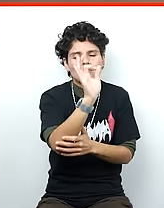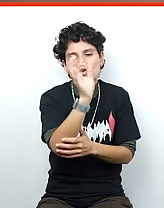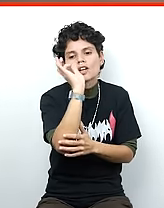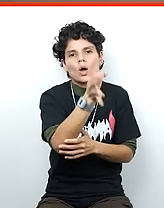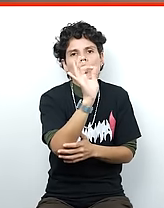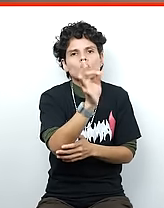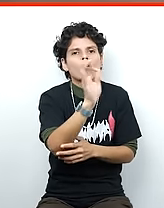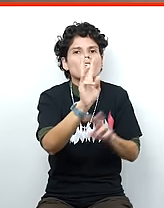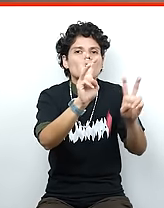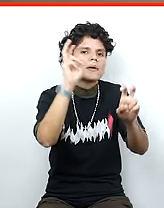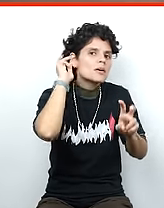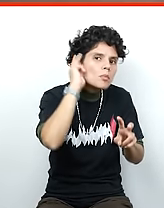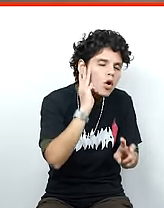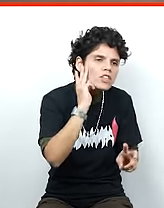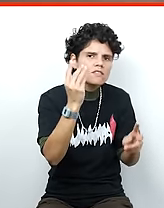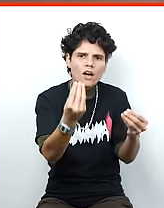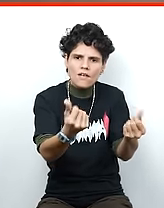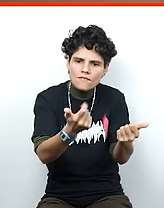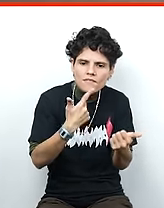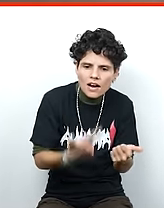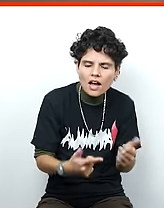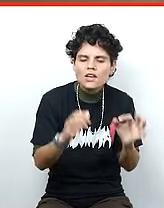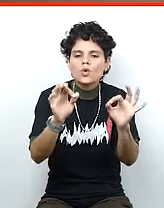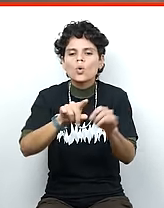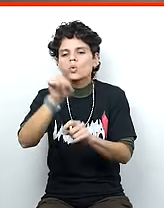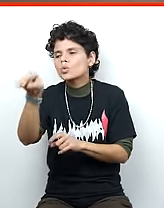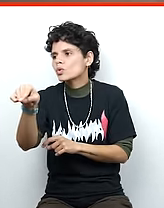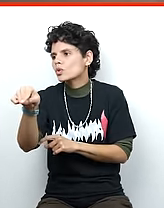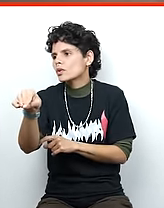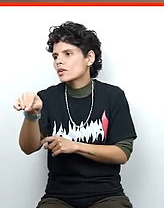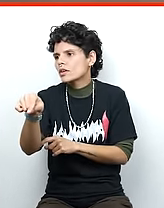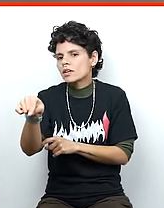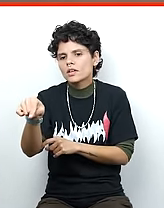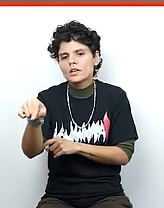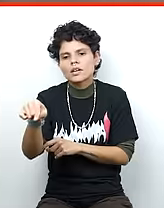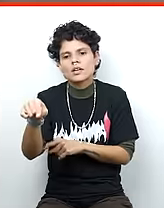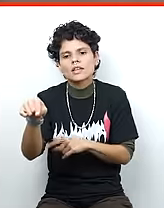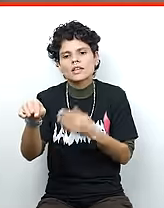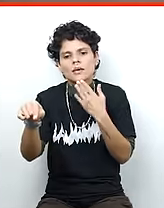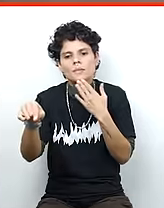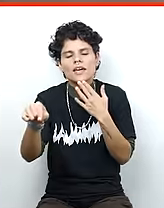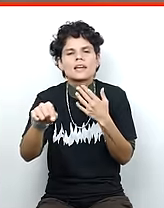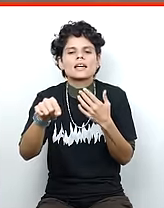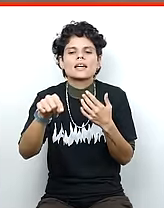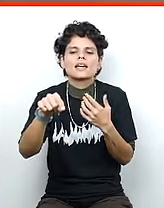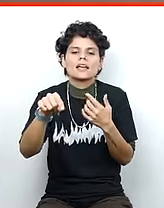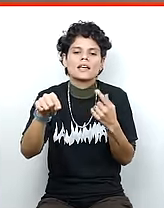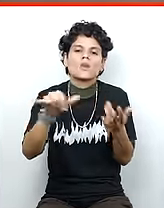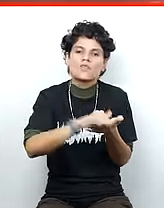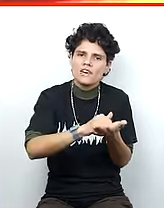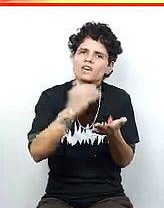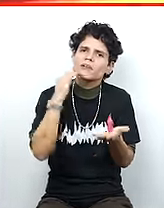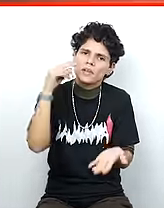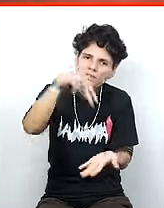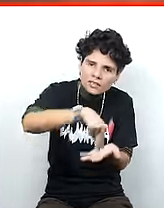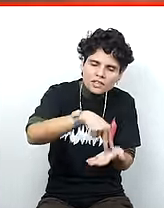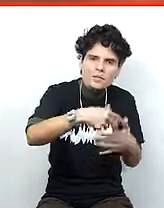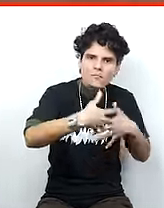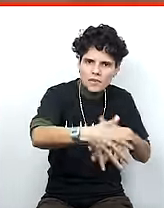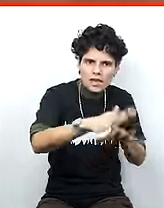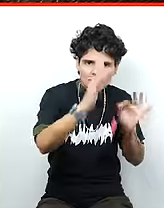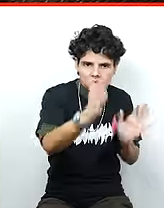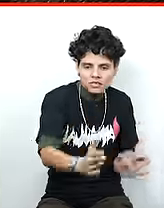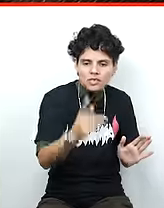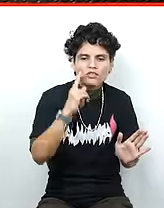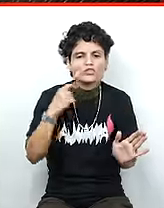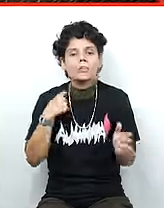con la gente de Spotify, guau, bacanes, guau, tía. Y justo era la parada boricua, la parada puertorriqueña allá en Nueva York, entonces también me iban a meter a